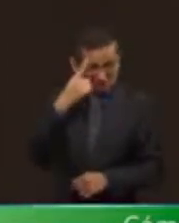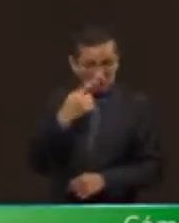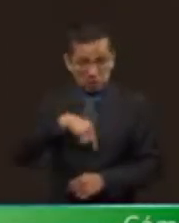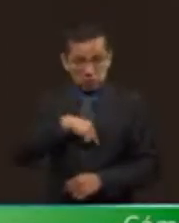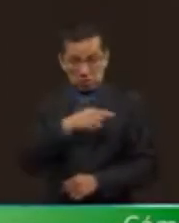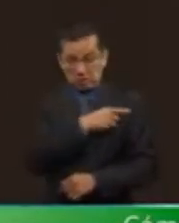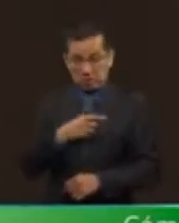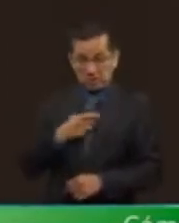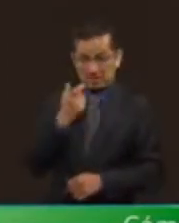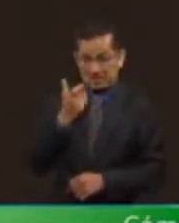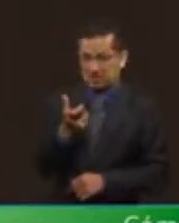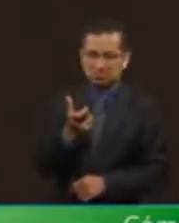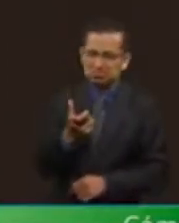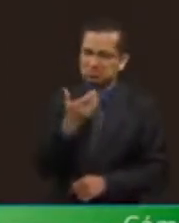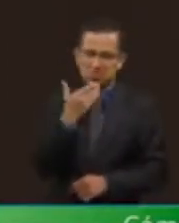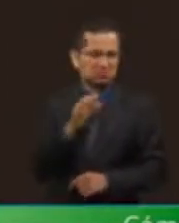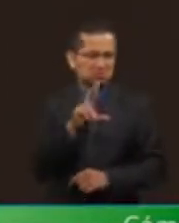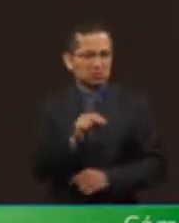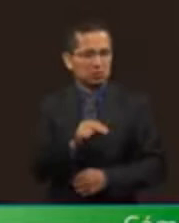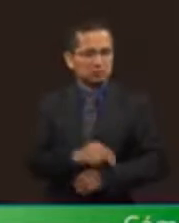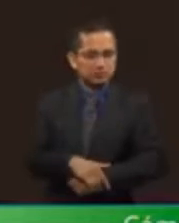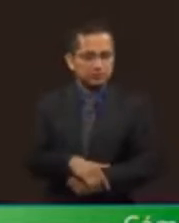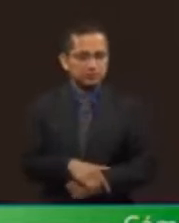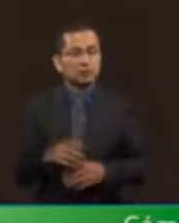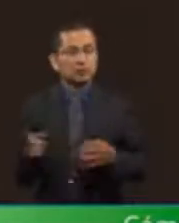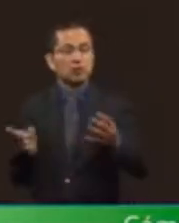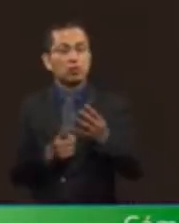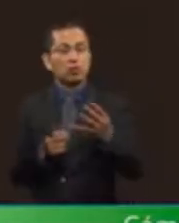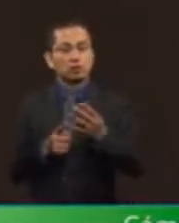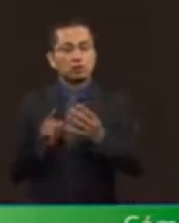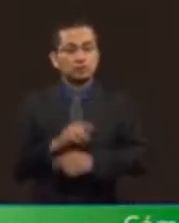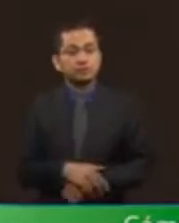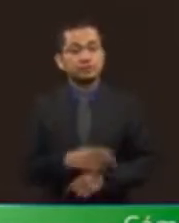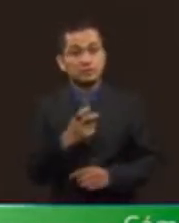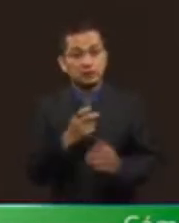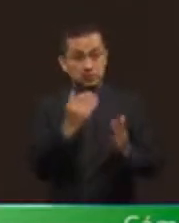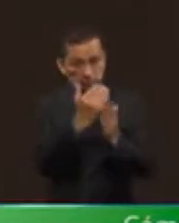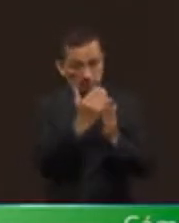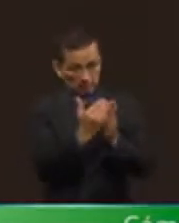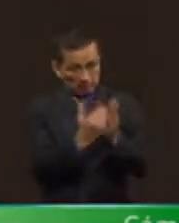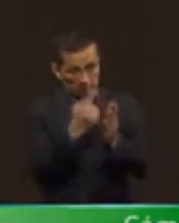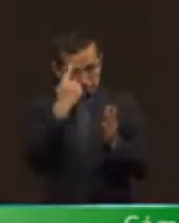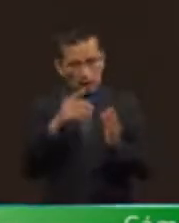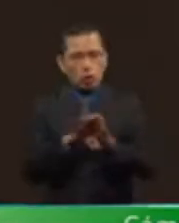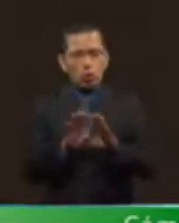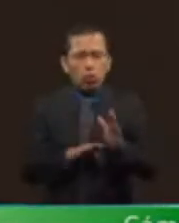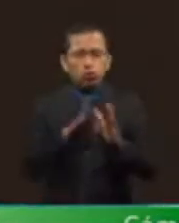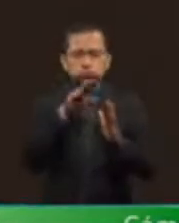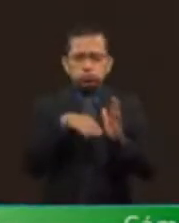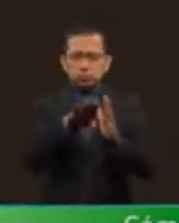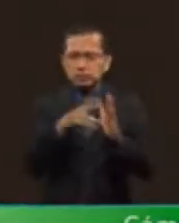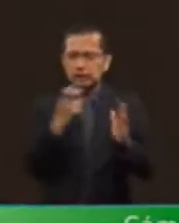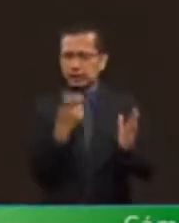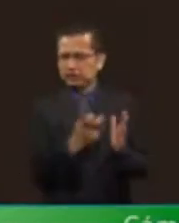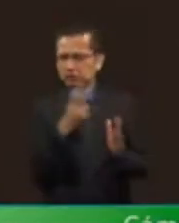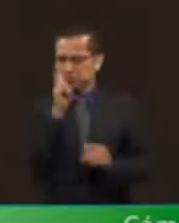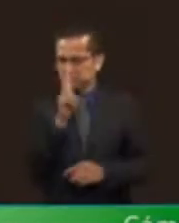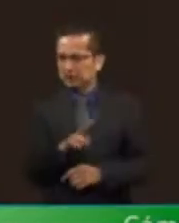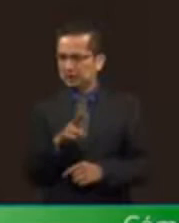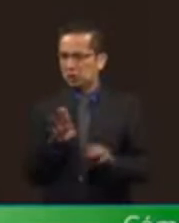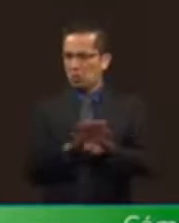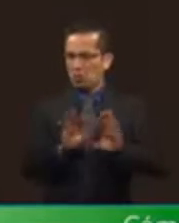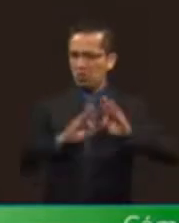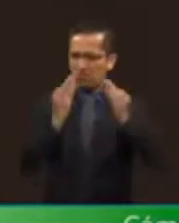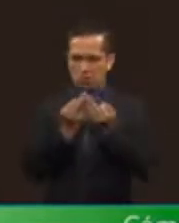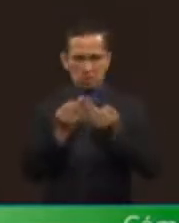de endeudamiento que persigue. Cuarto, los indicadores de sostenibilidad tienen un comportamiento crítico. El